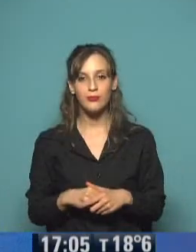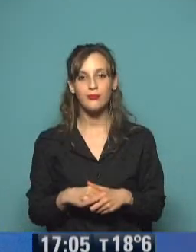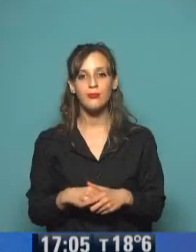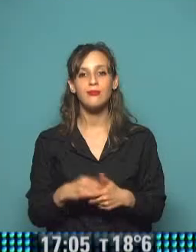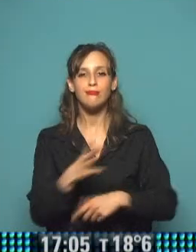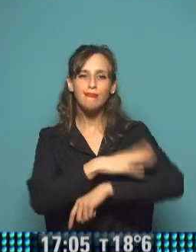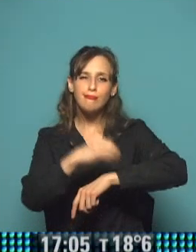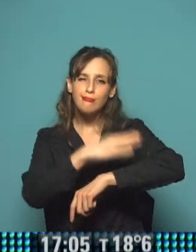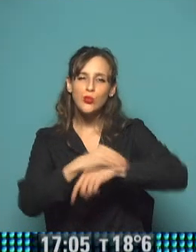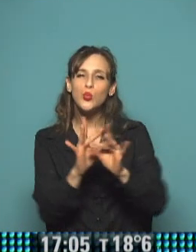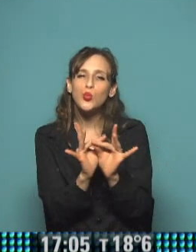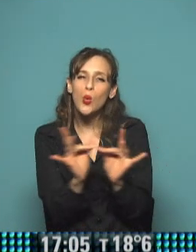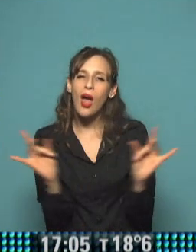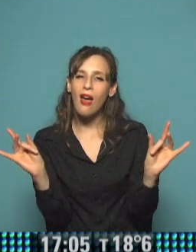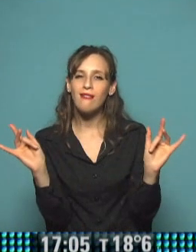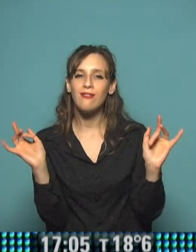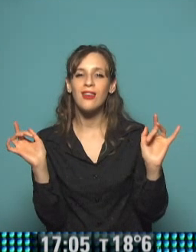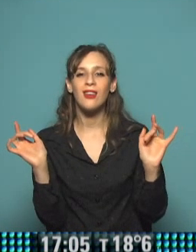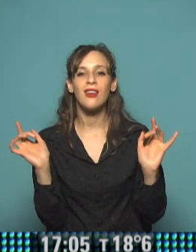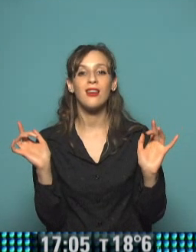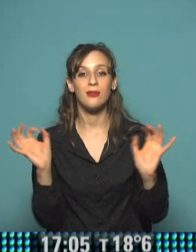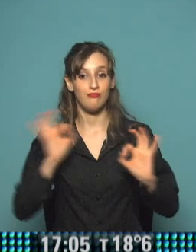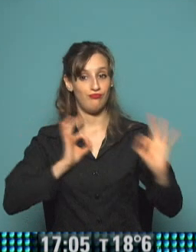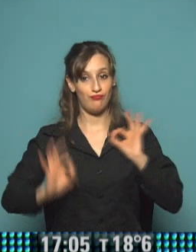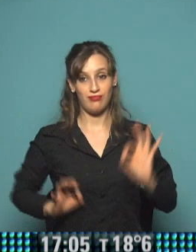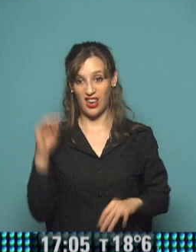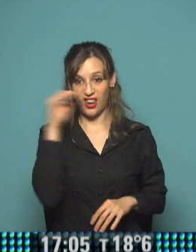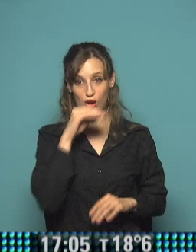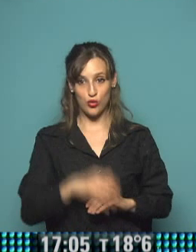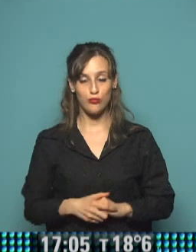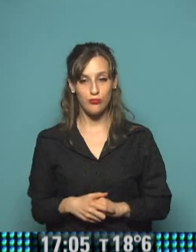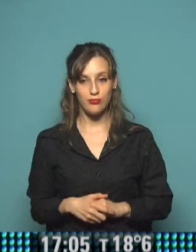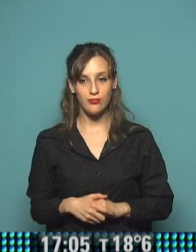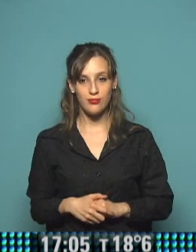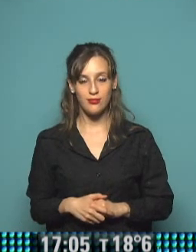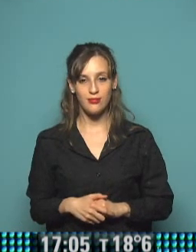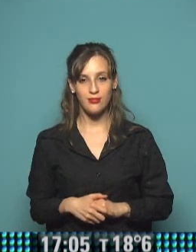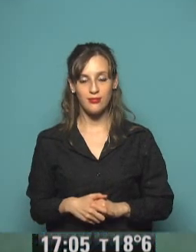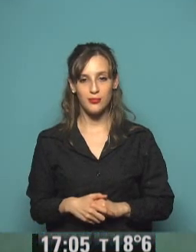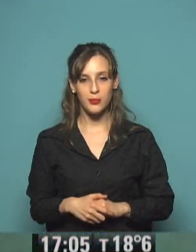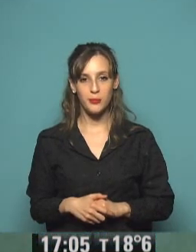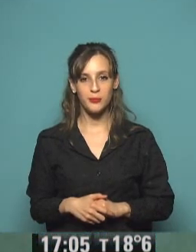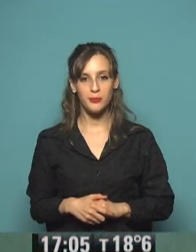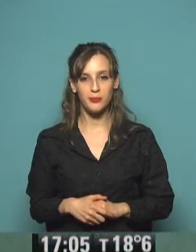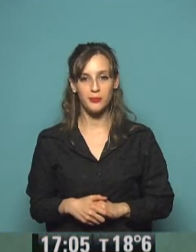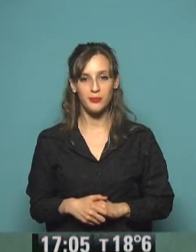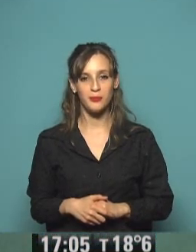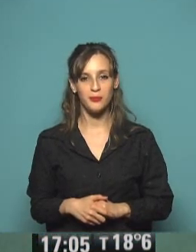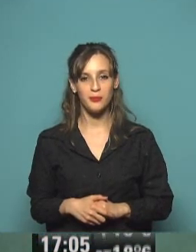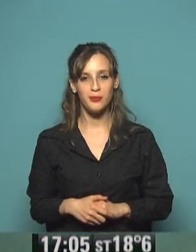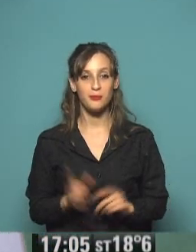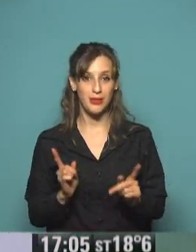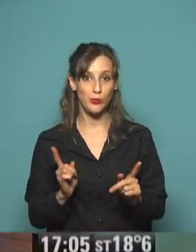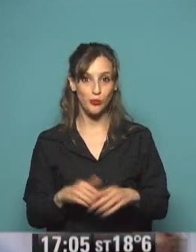suave piel. Con manchas negras. Ahí está, luce una. Se podemos seguir con la misma. Ah, bien. Luce una piel, la única